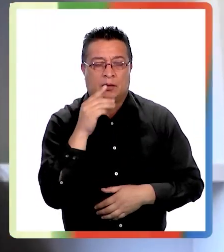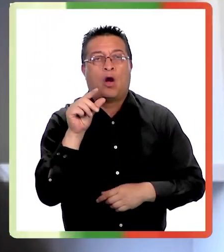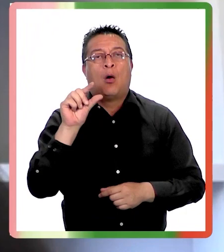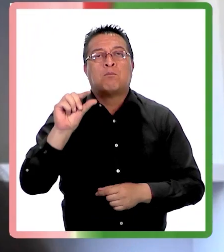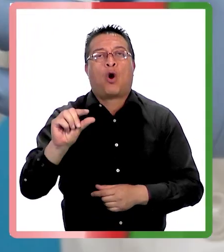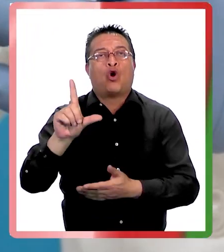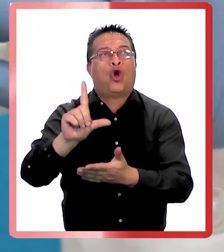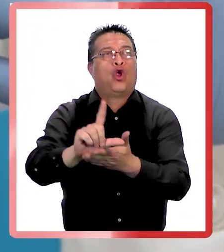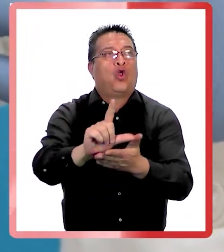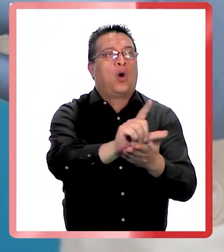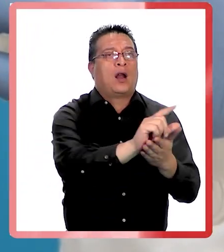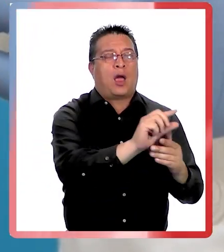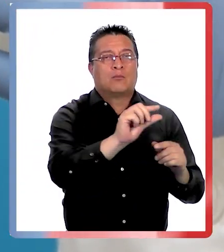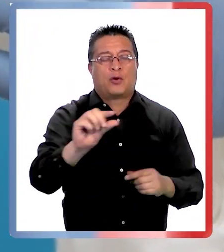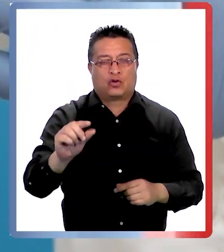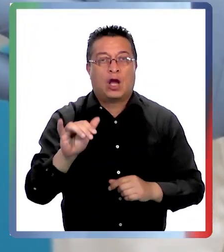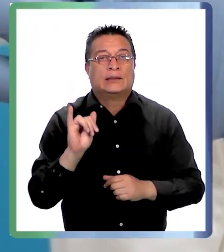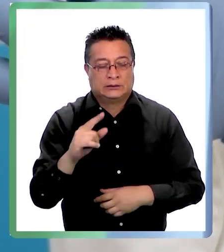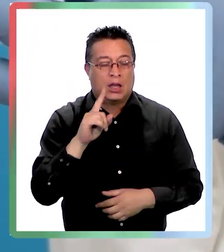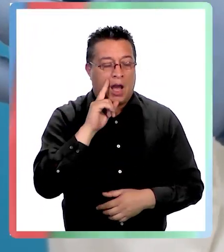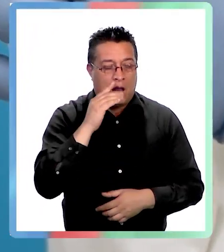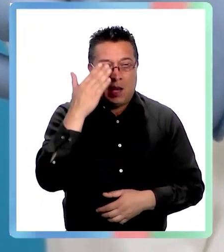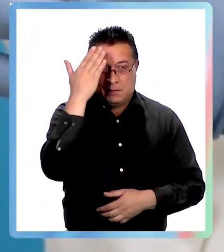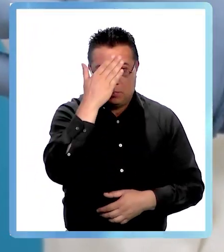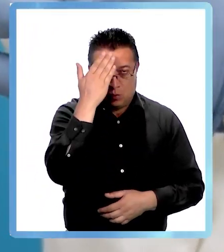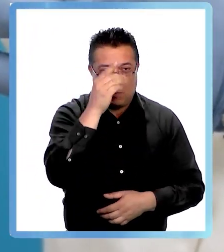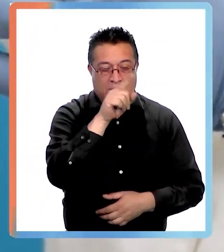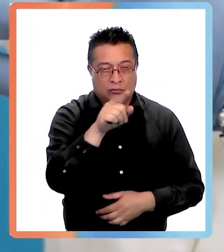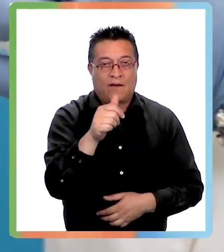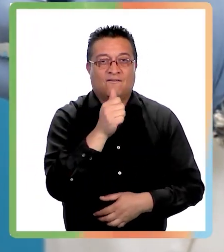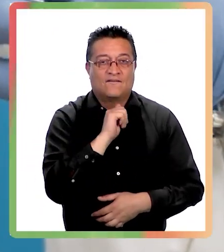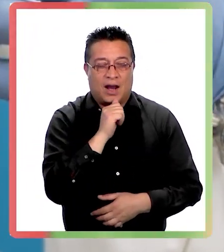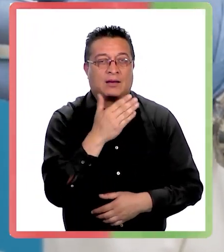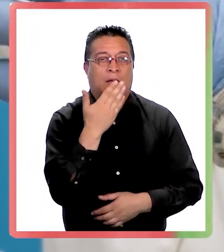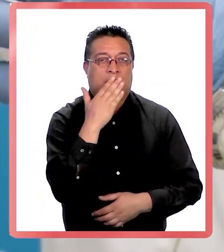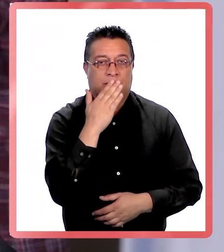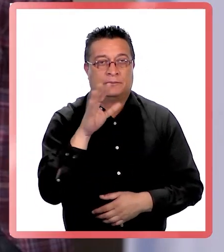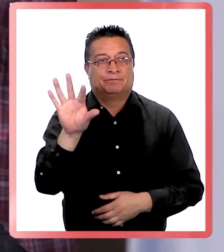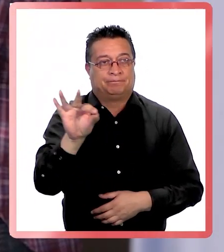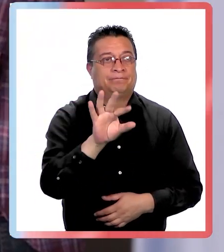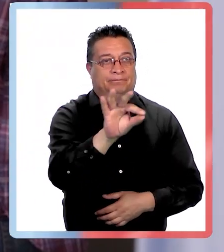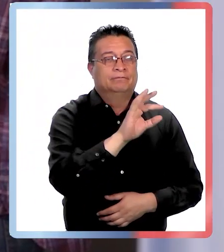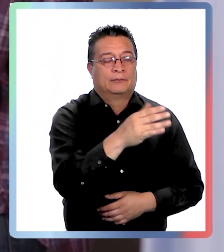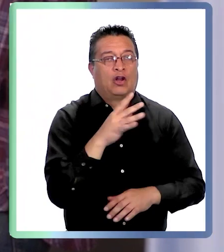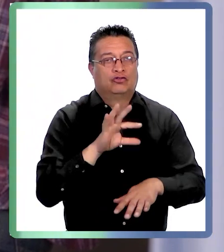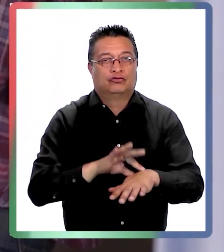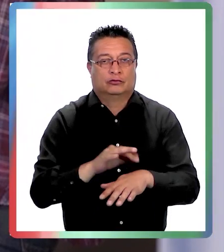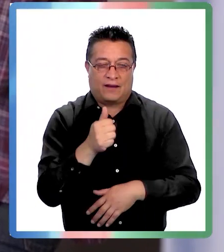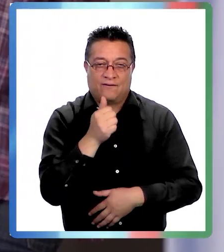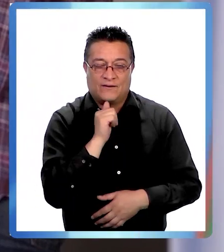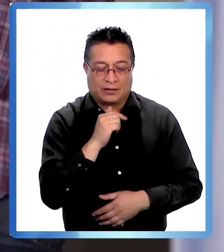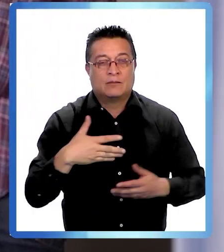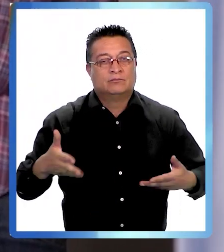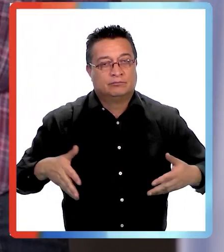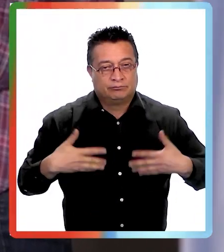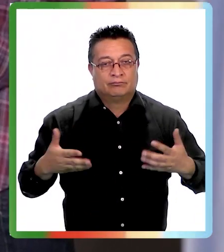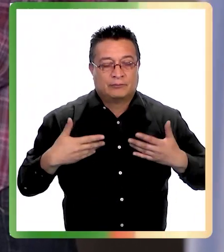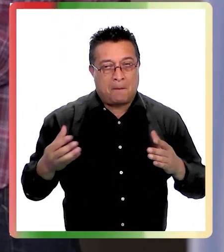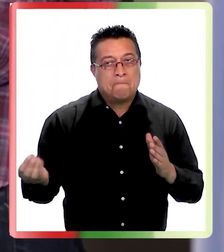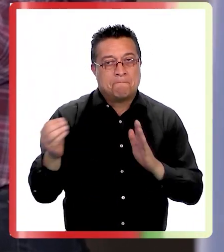más especialidades porque hay pocos centros en el fondo. Pero sí hay una preocupación de que faltan especialistas y siempre hay